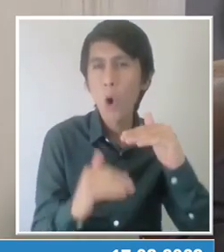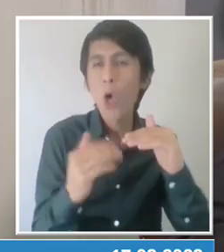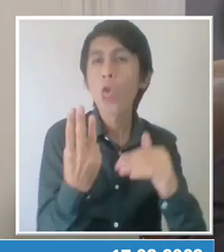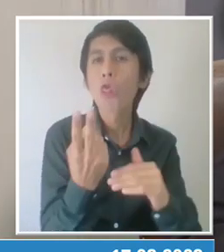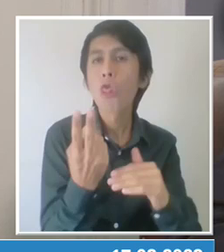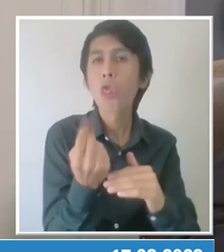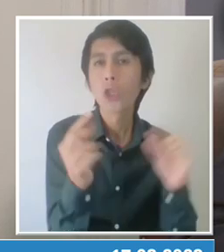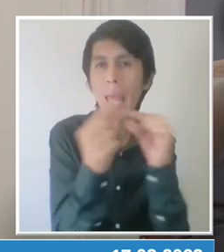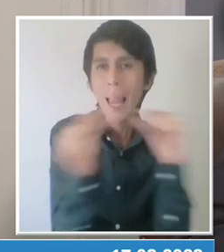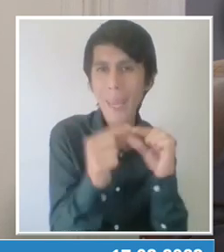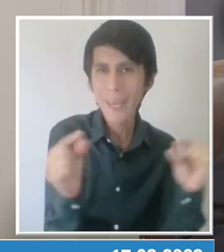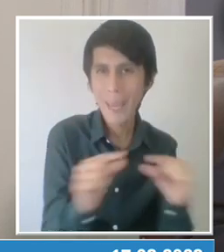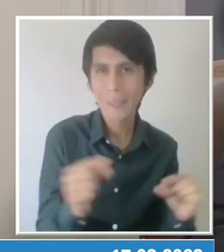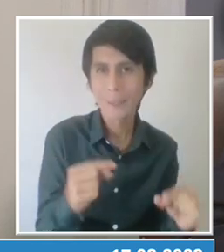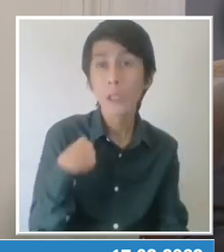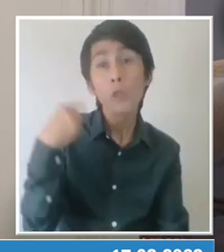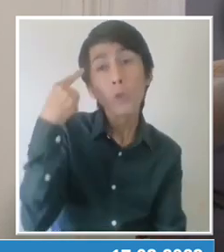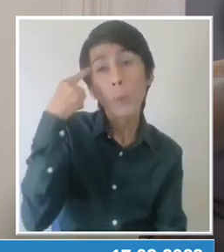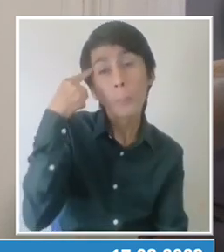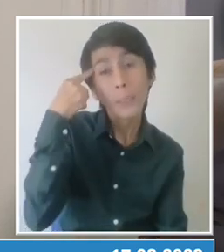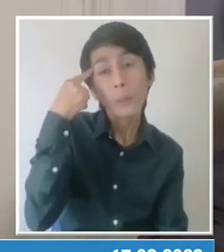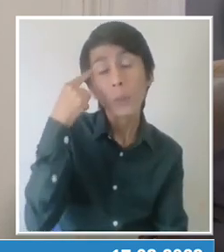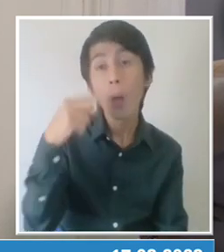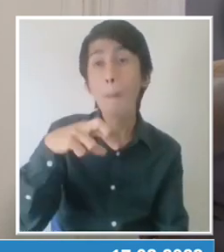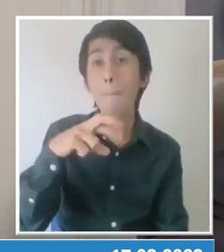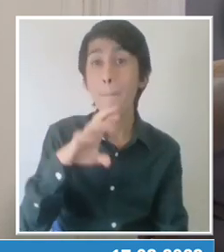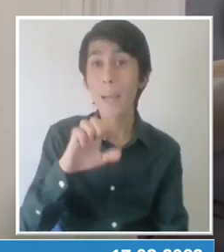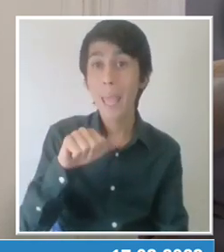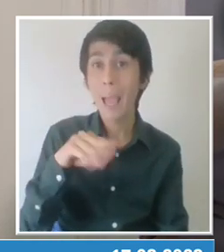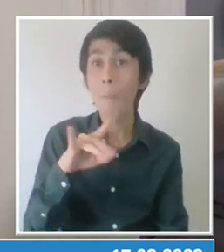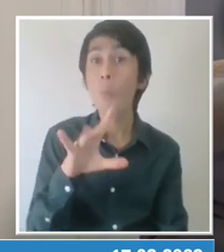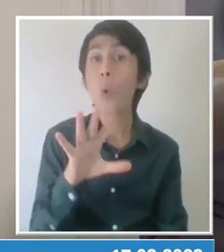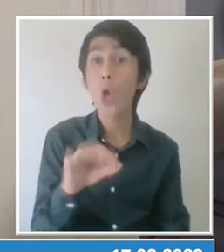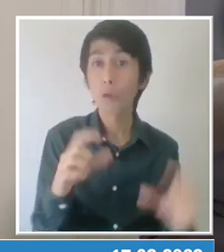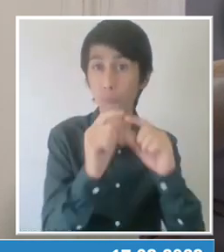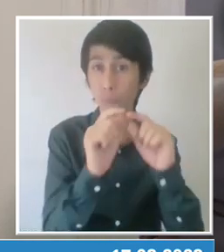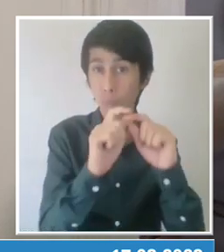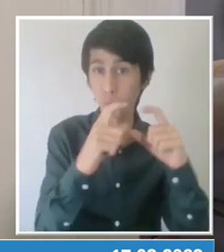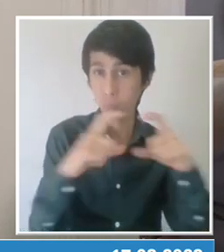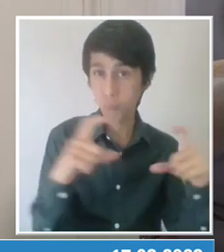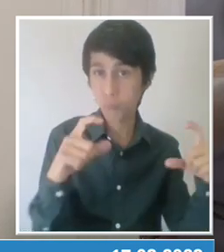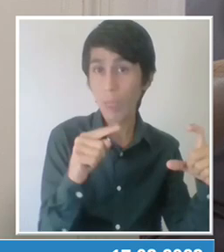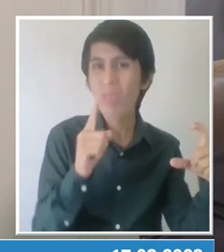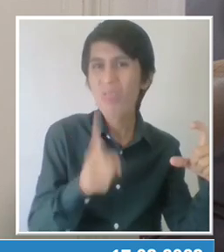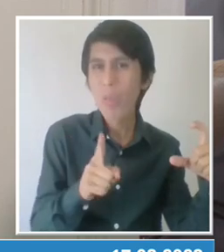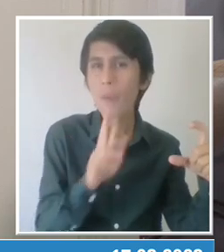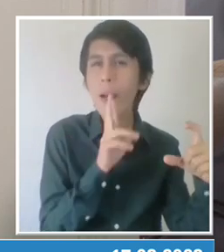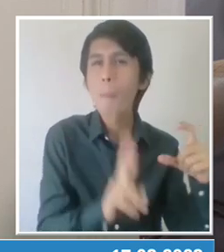preámbulo tendría que responder a tres preguntas o interrogantes esenciales,